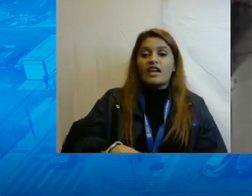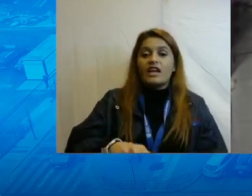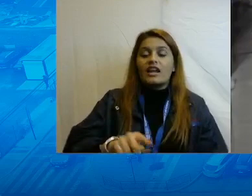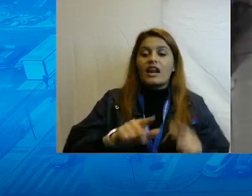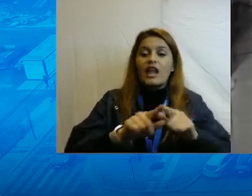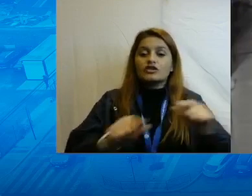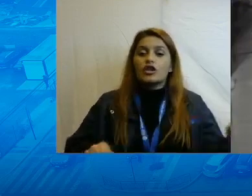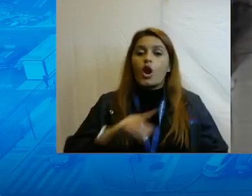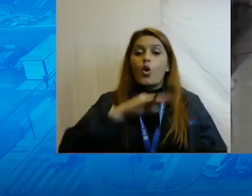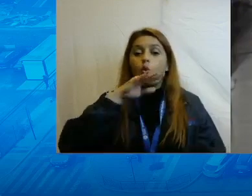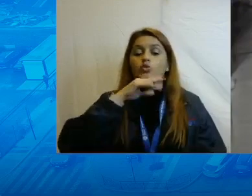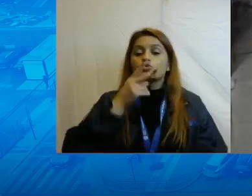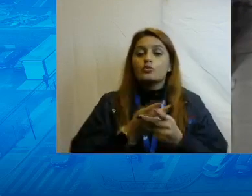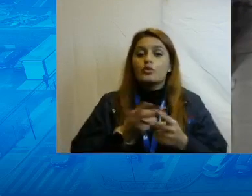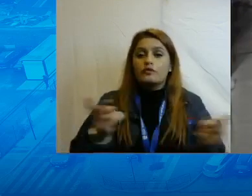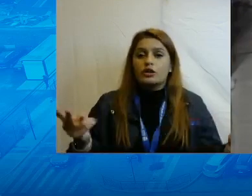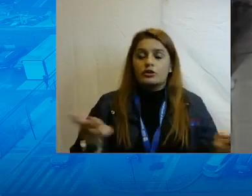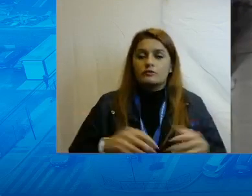el desarrollo de este proyecto.